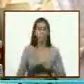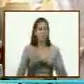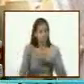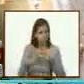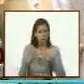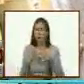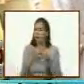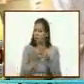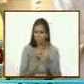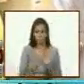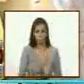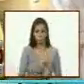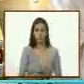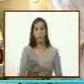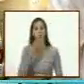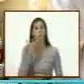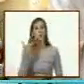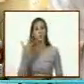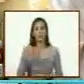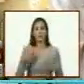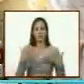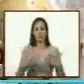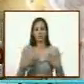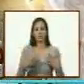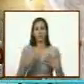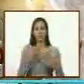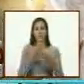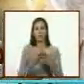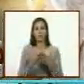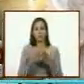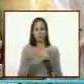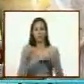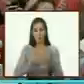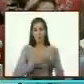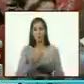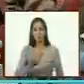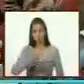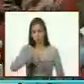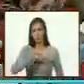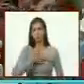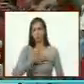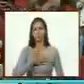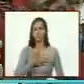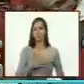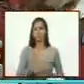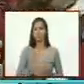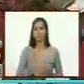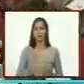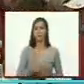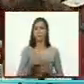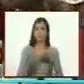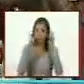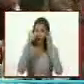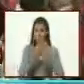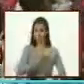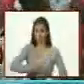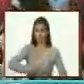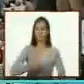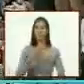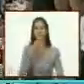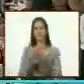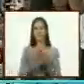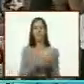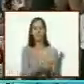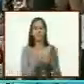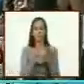demás. Estamos muy contentos y muy agradecidos por todo lo que tú has hecho por nosotros. Asimismo, el presidente Hugo Chávez agradeció las